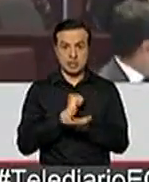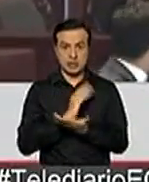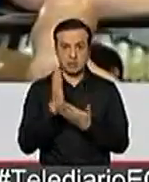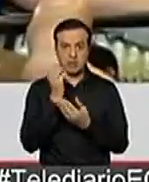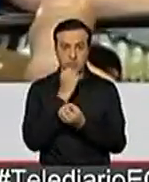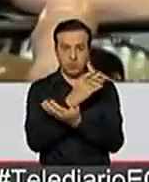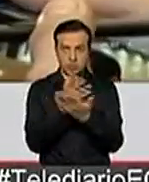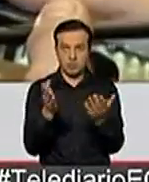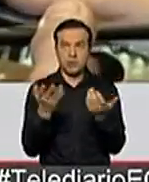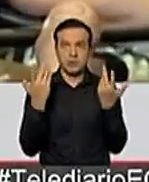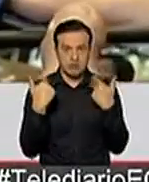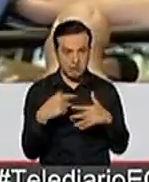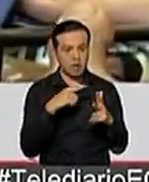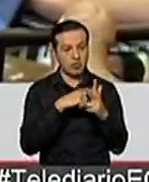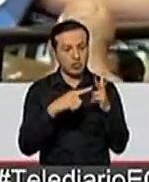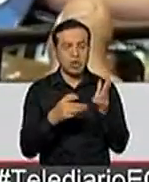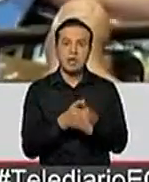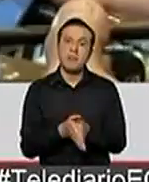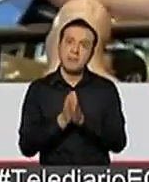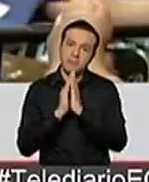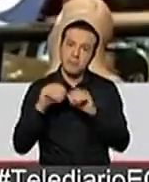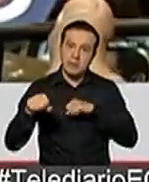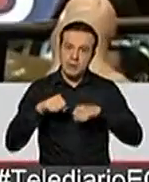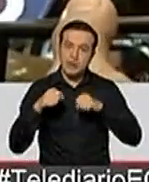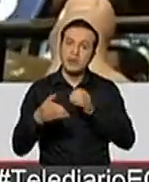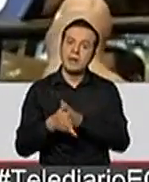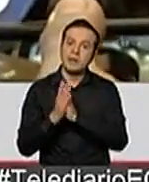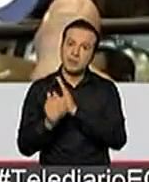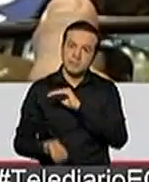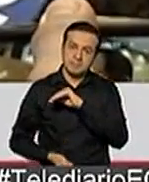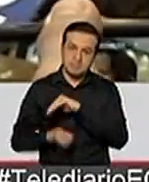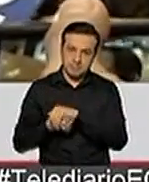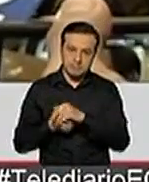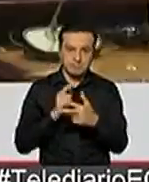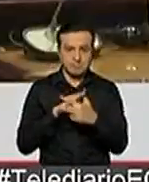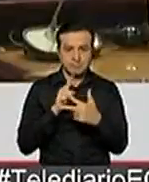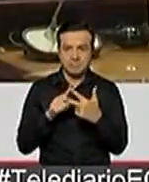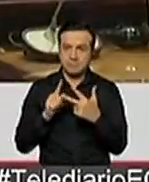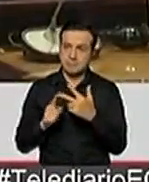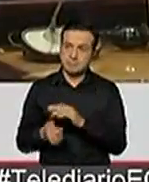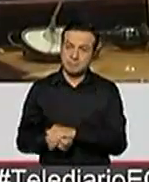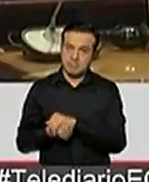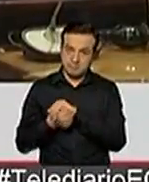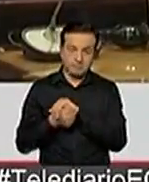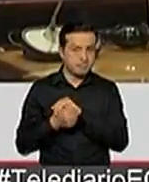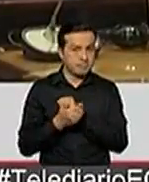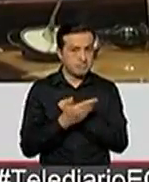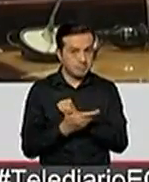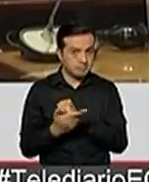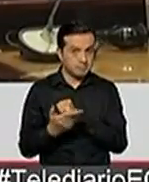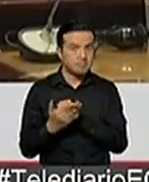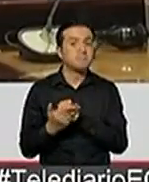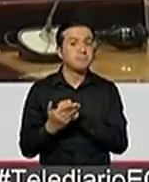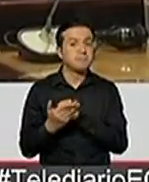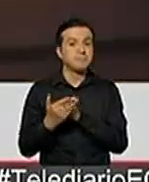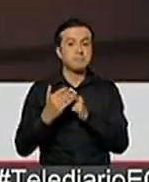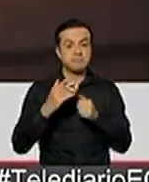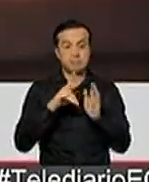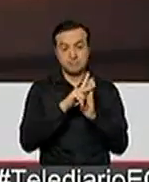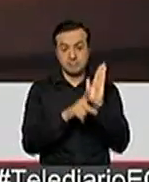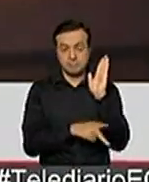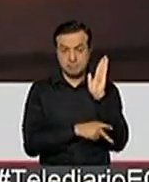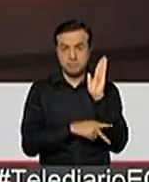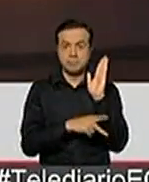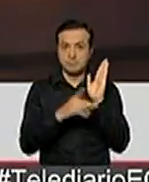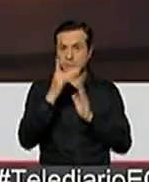sospechaba. Y están en trámite de solicitud de asilo de cada uno de sus casos. En ese sentido, esta instancia parlamentaria